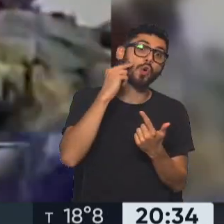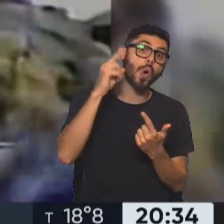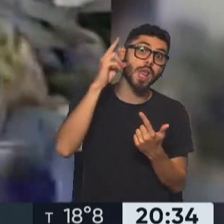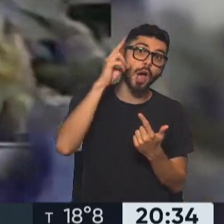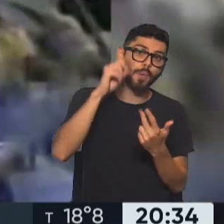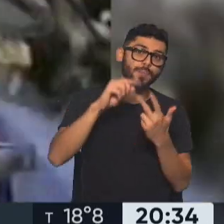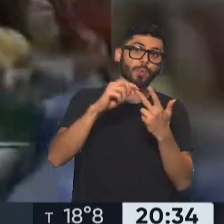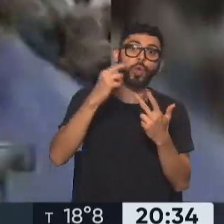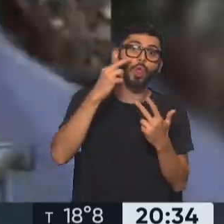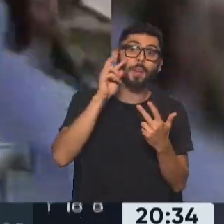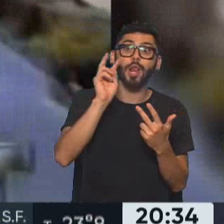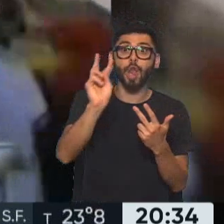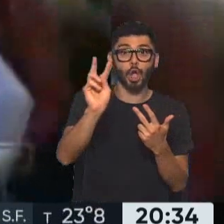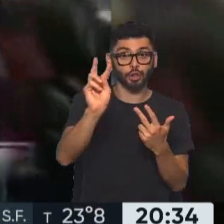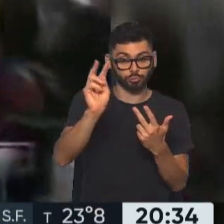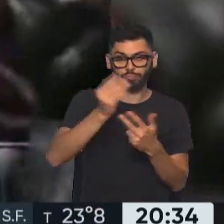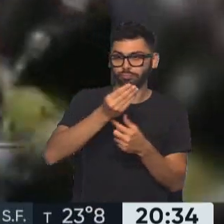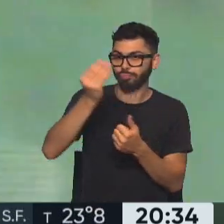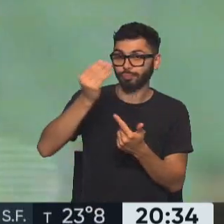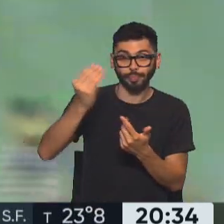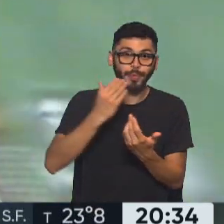98 y 2002. También fue